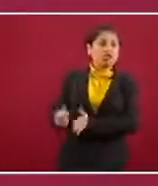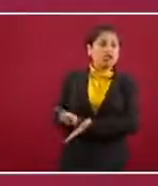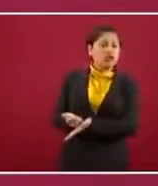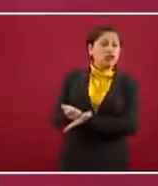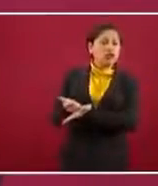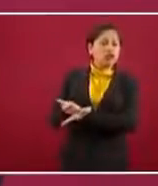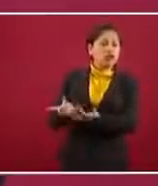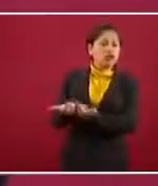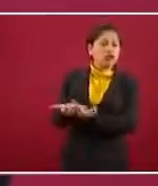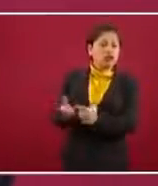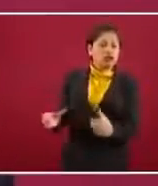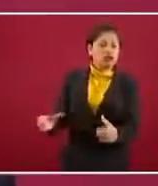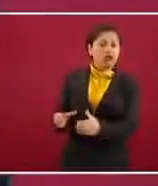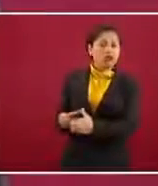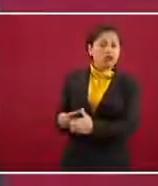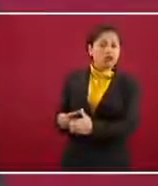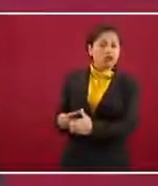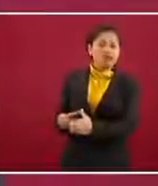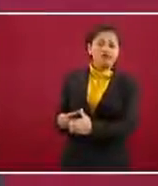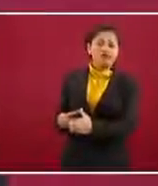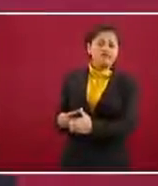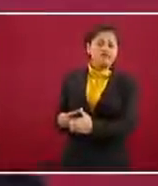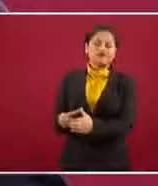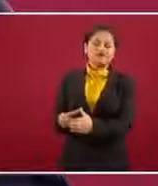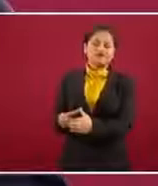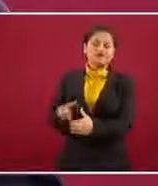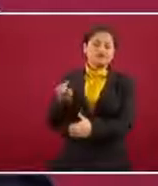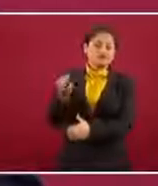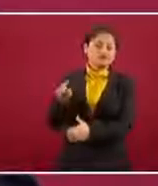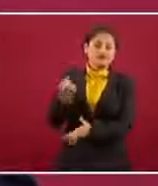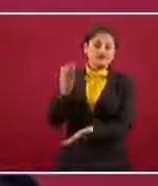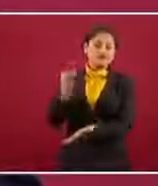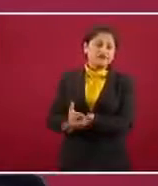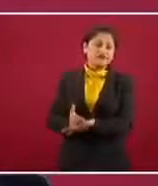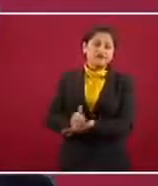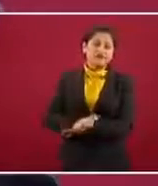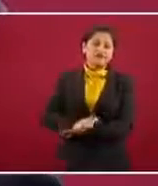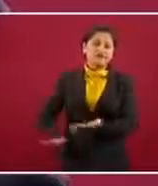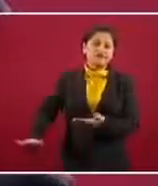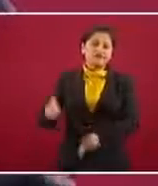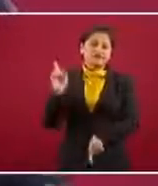minorías y para dar paso